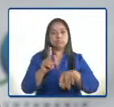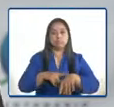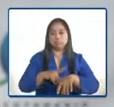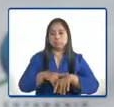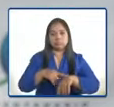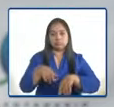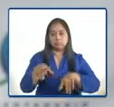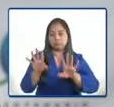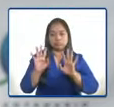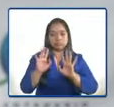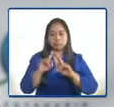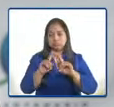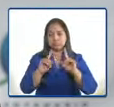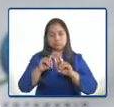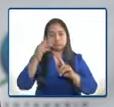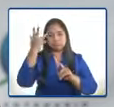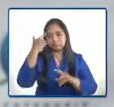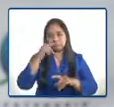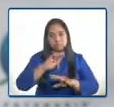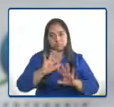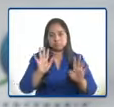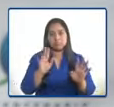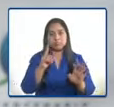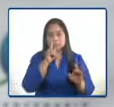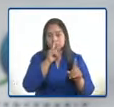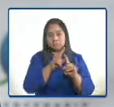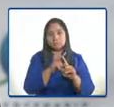en diferentes días.